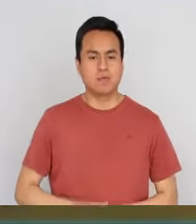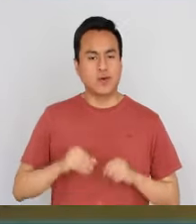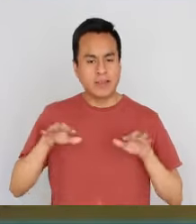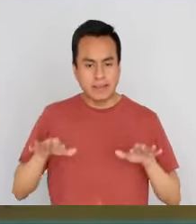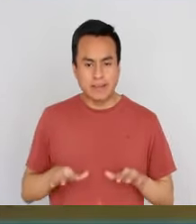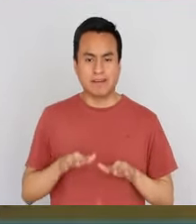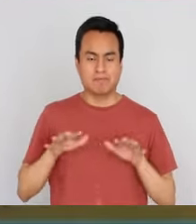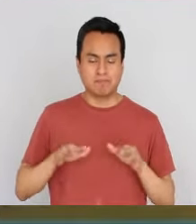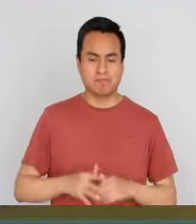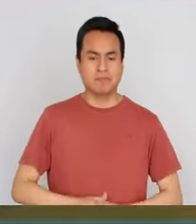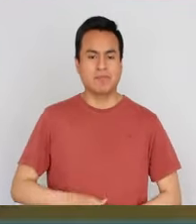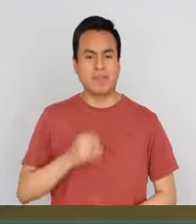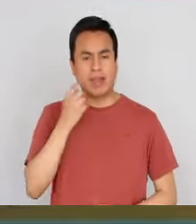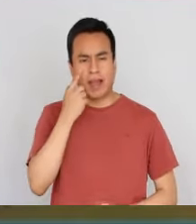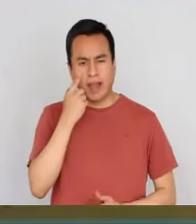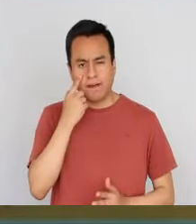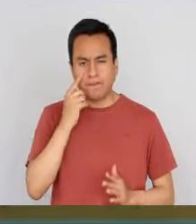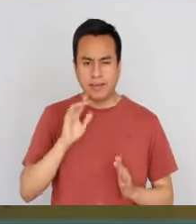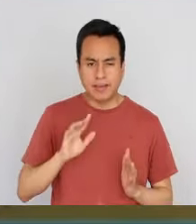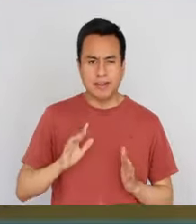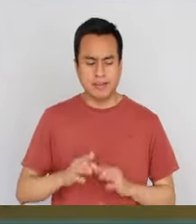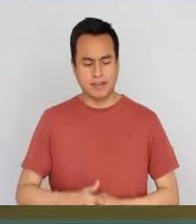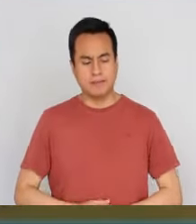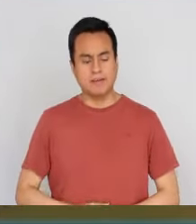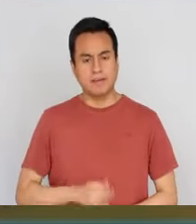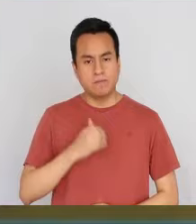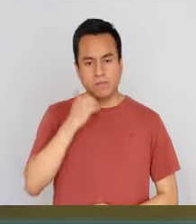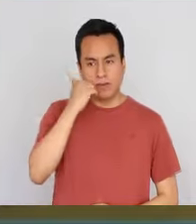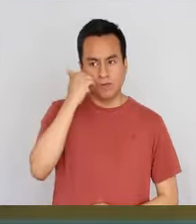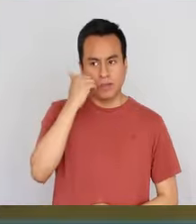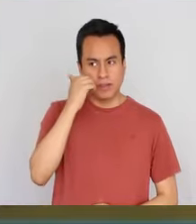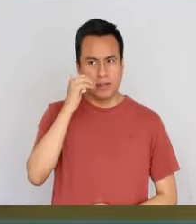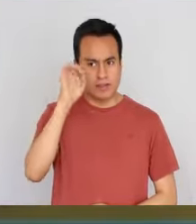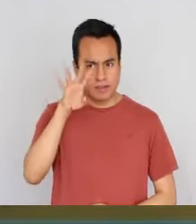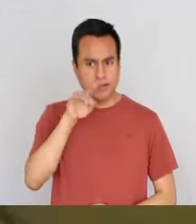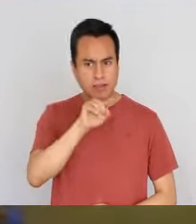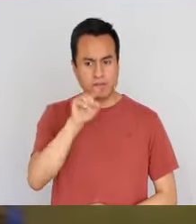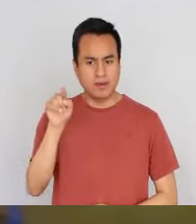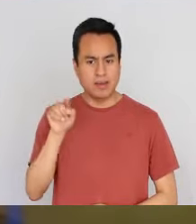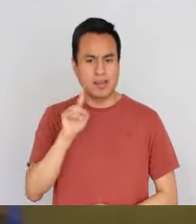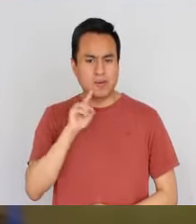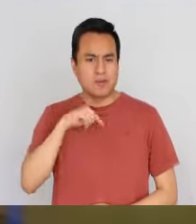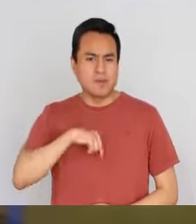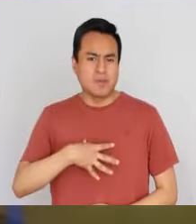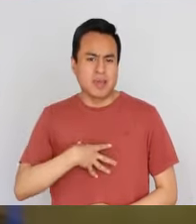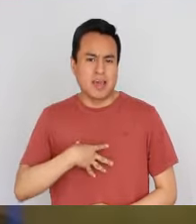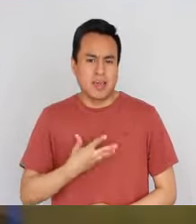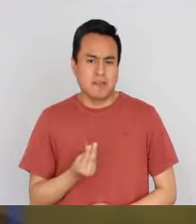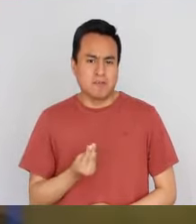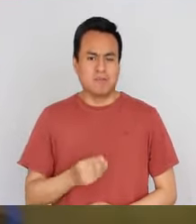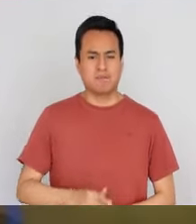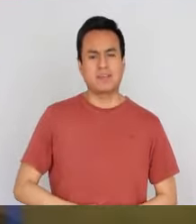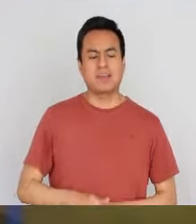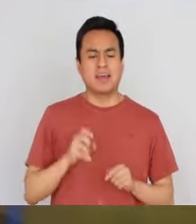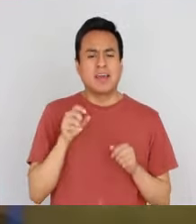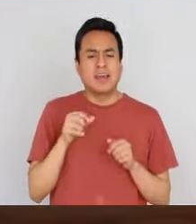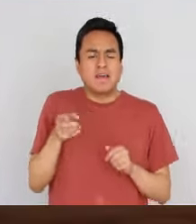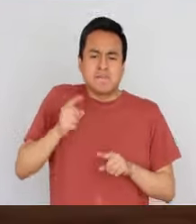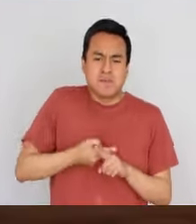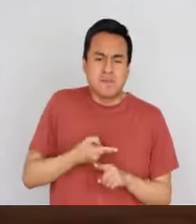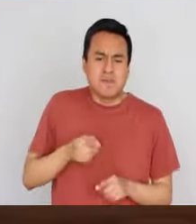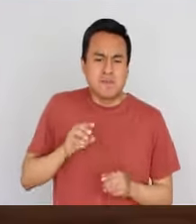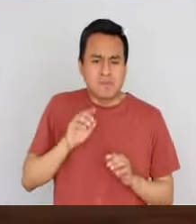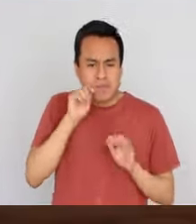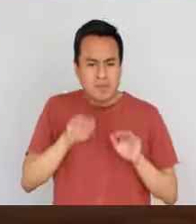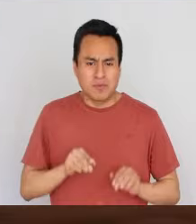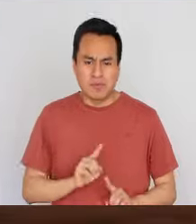Lo intentaré. A ver... me da vergüenza que sepan que... ¡tengo miedo a que esto pase otra vez!